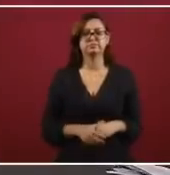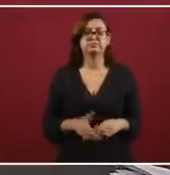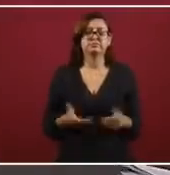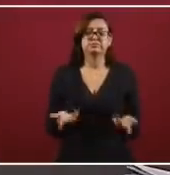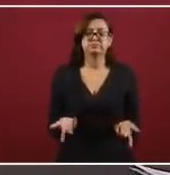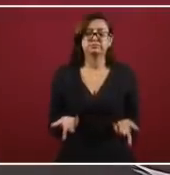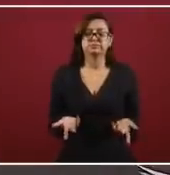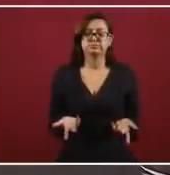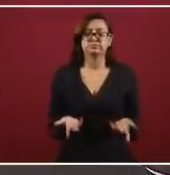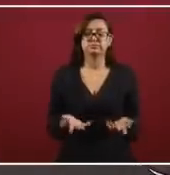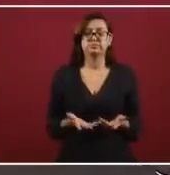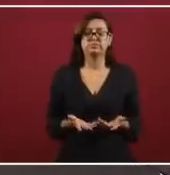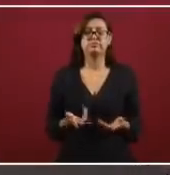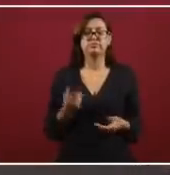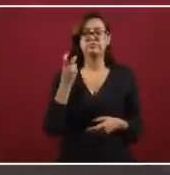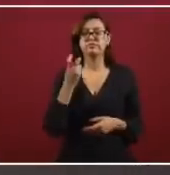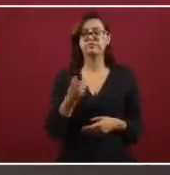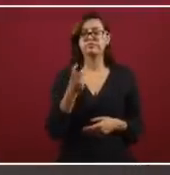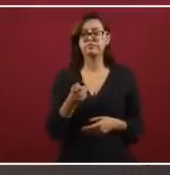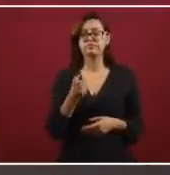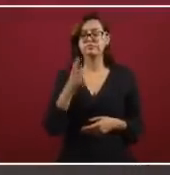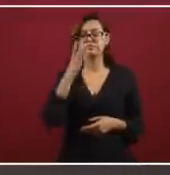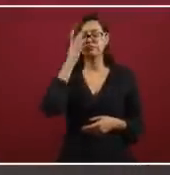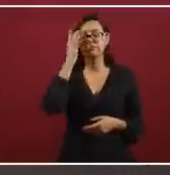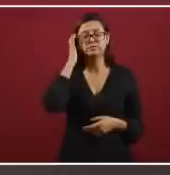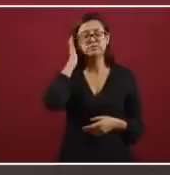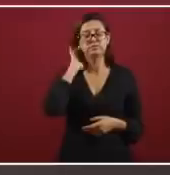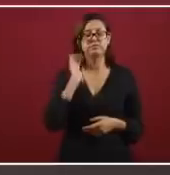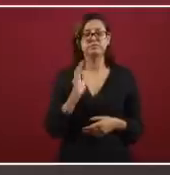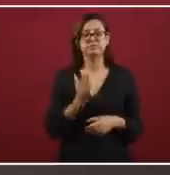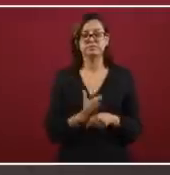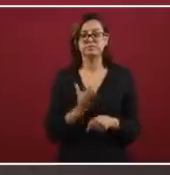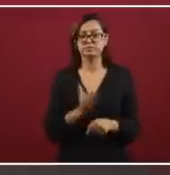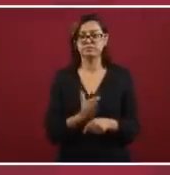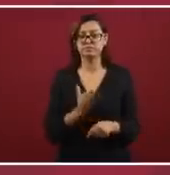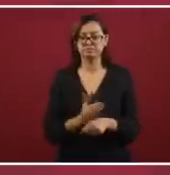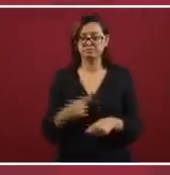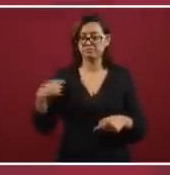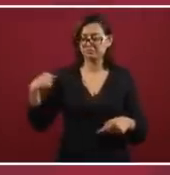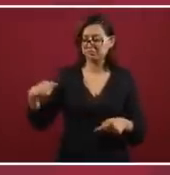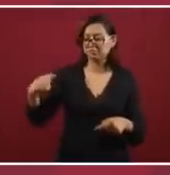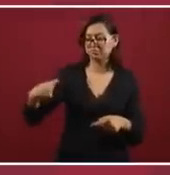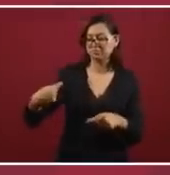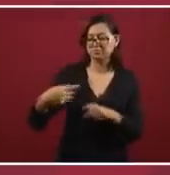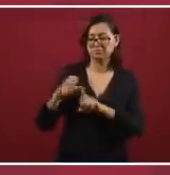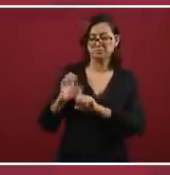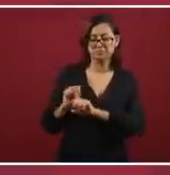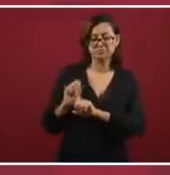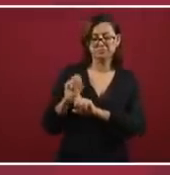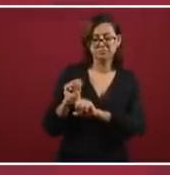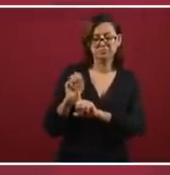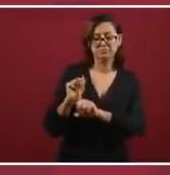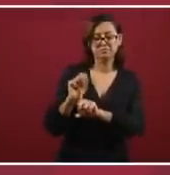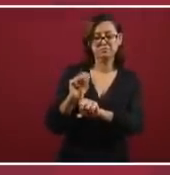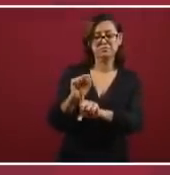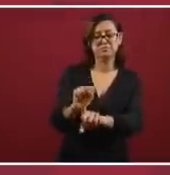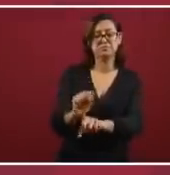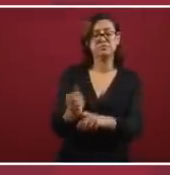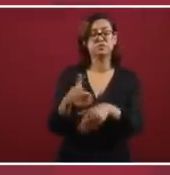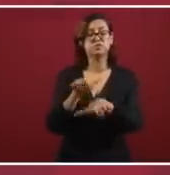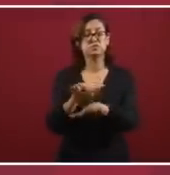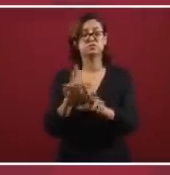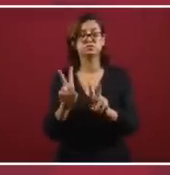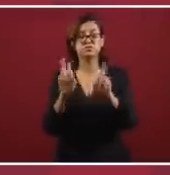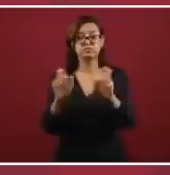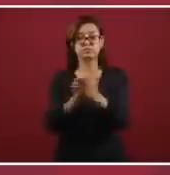Entonces, eso es lo que se ha venido logrando. En el caso de la reforma